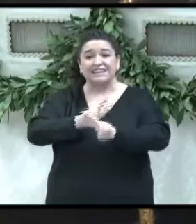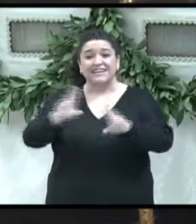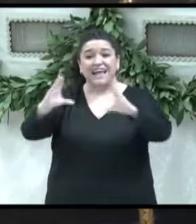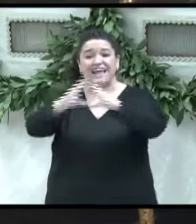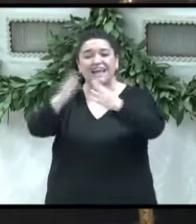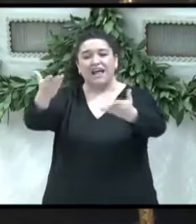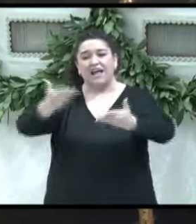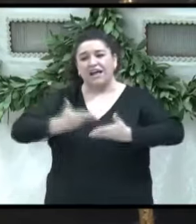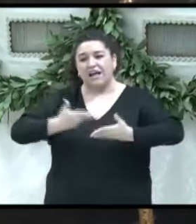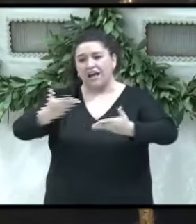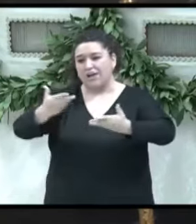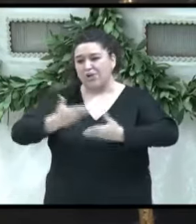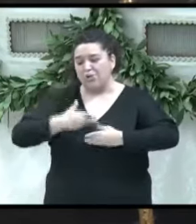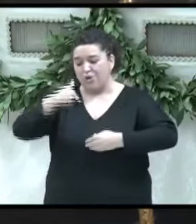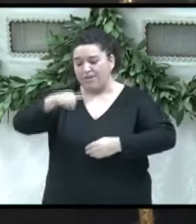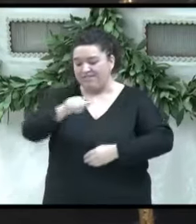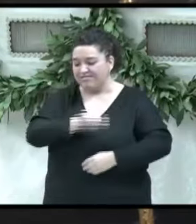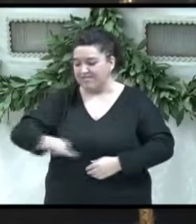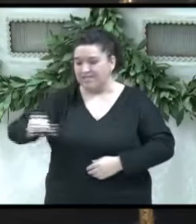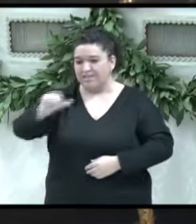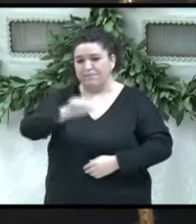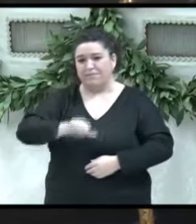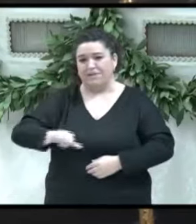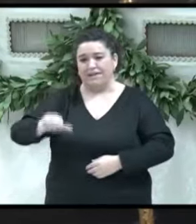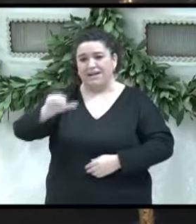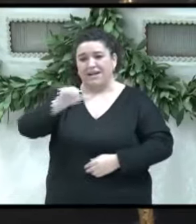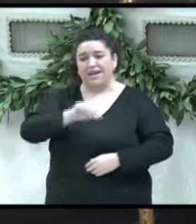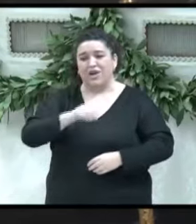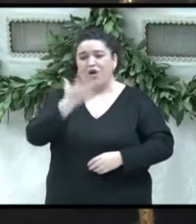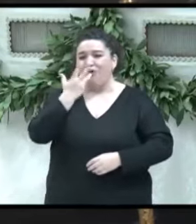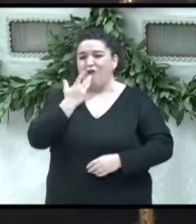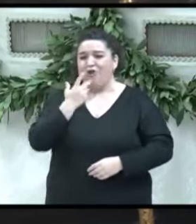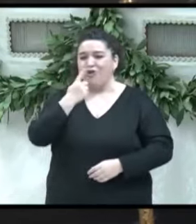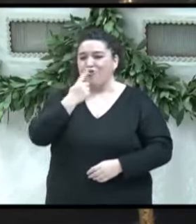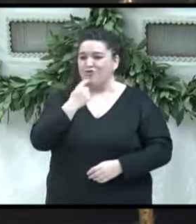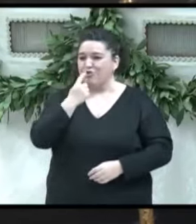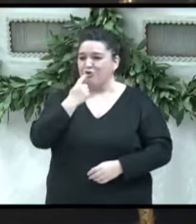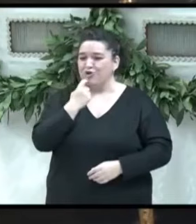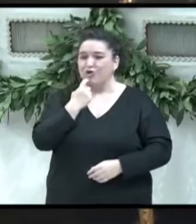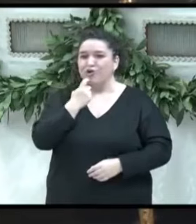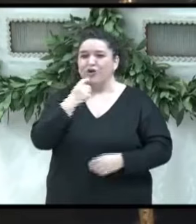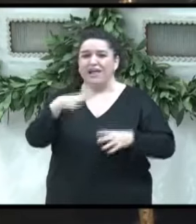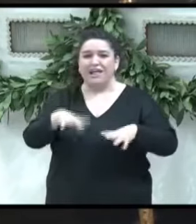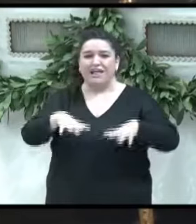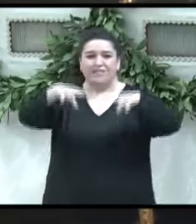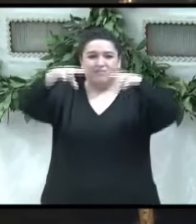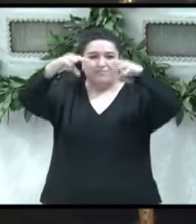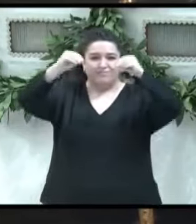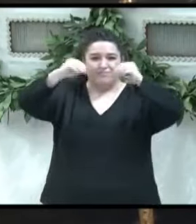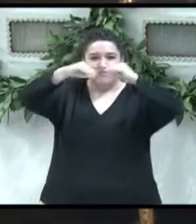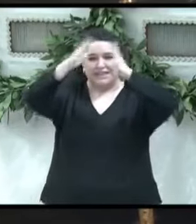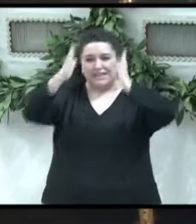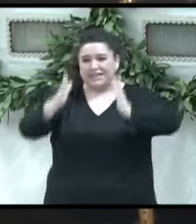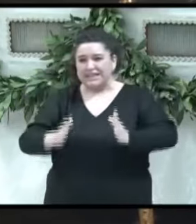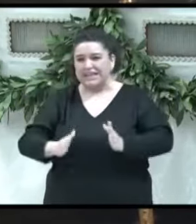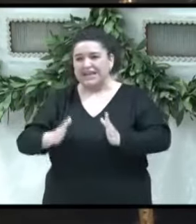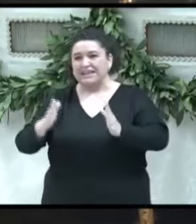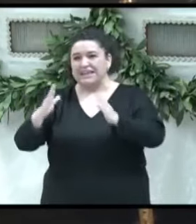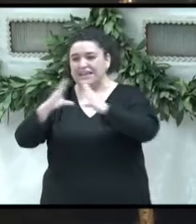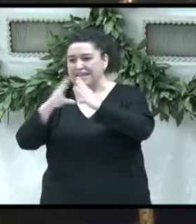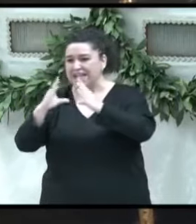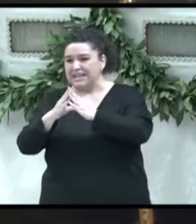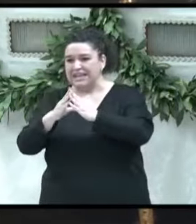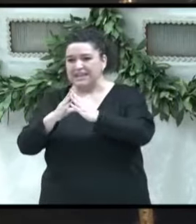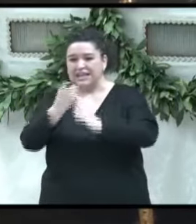iglesia necesitada en esta semana teñirá de rojo edificios templos etcétera por